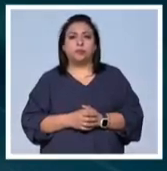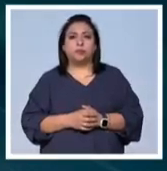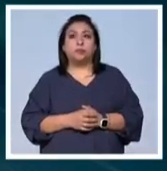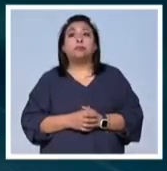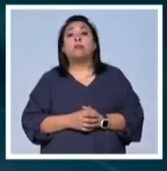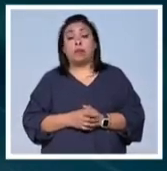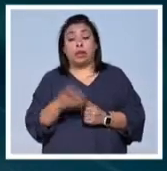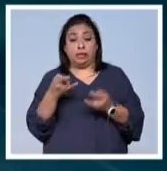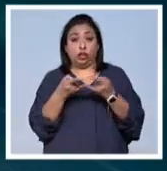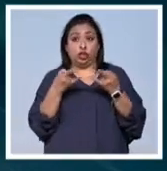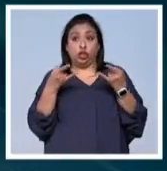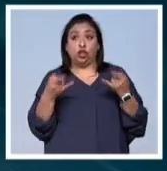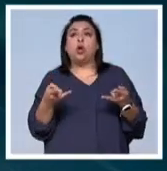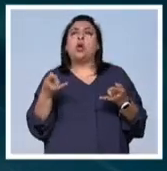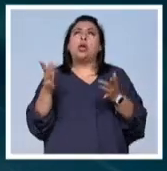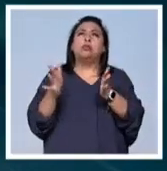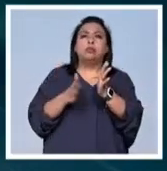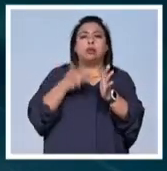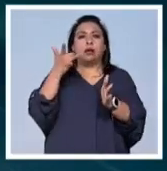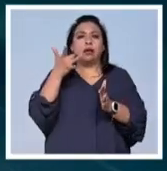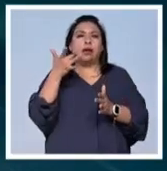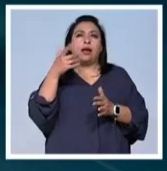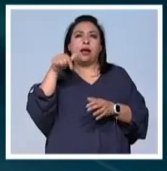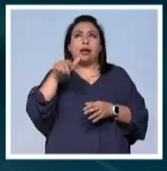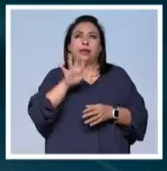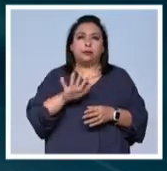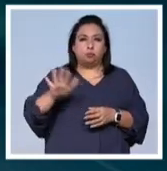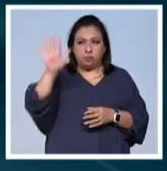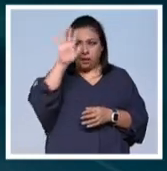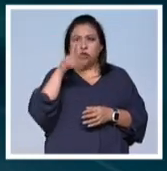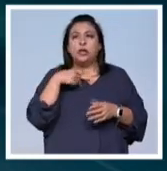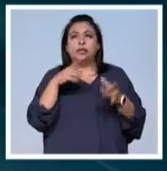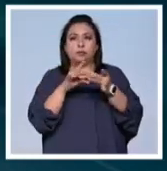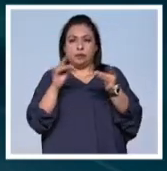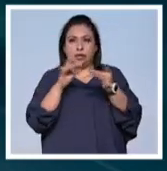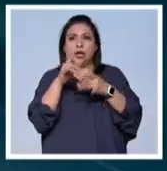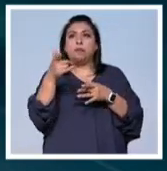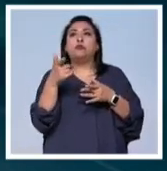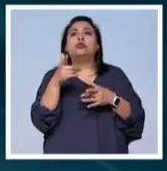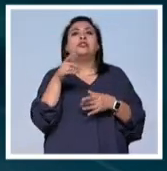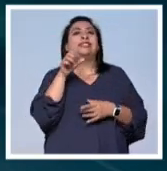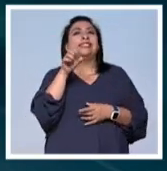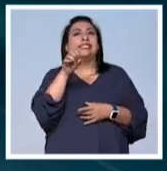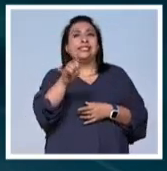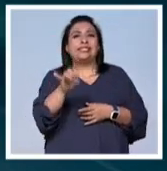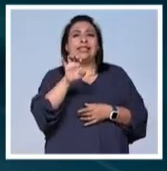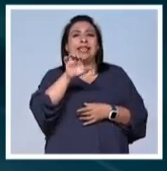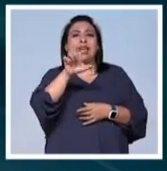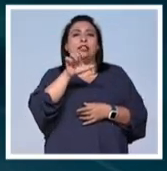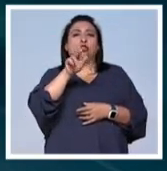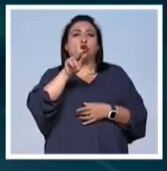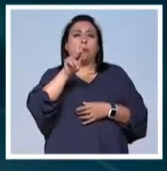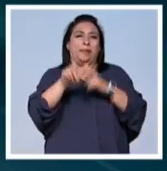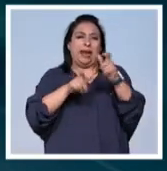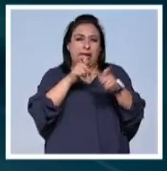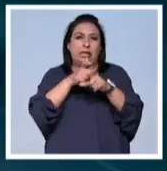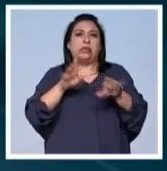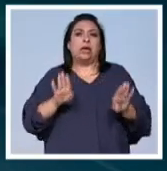una historia de inspiración y ya que estamos en el espacio les platicamos Que la confirmación de un exoplaneta y sus